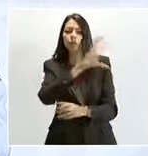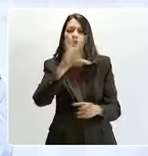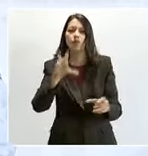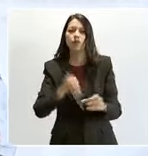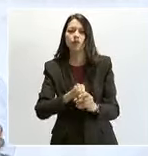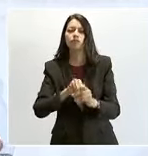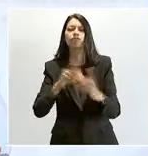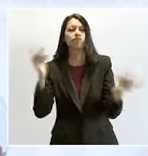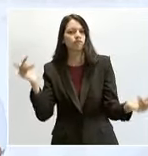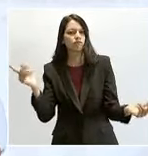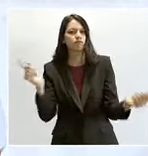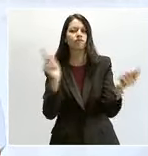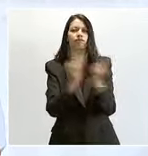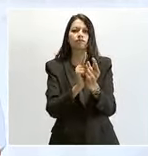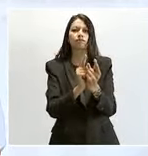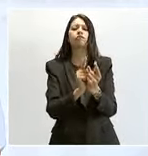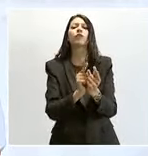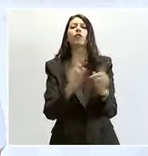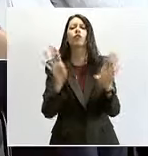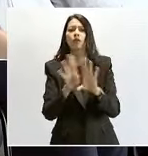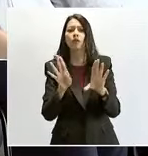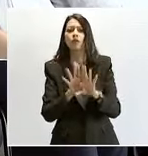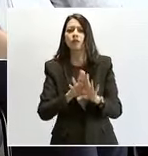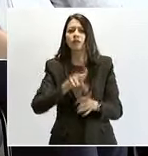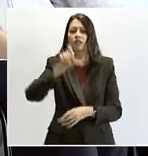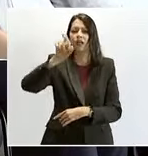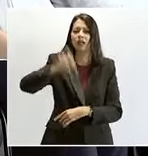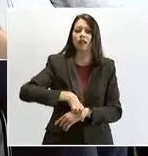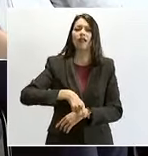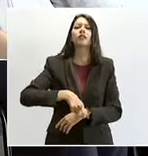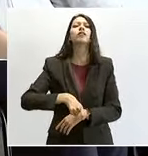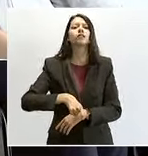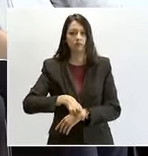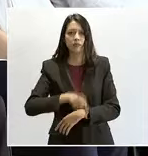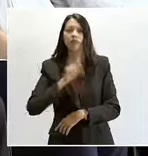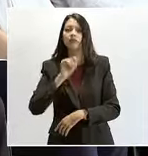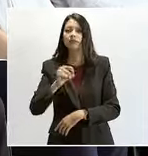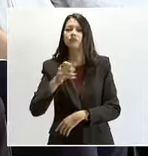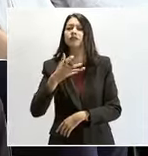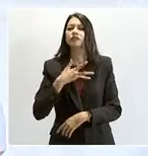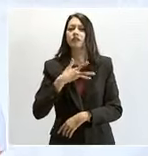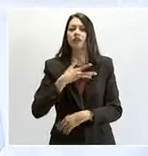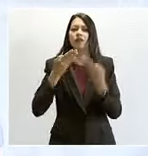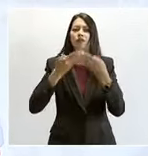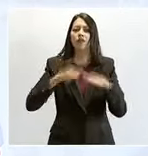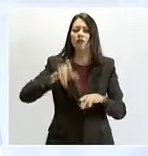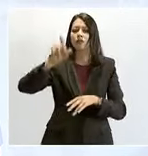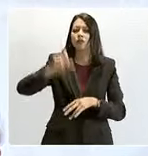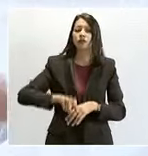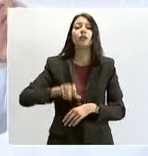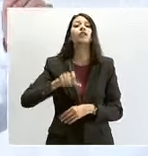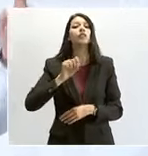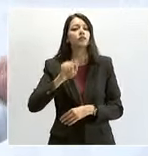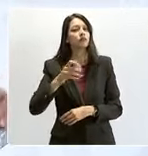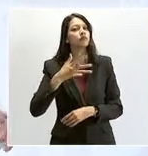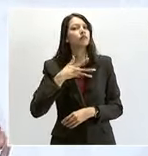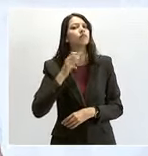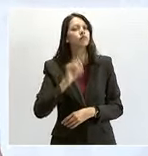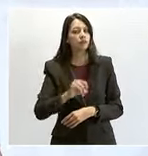manera directa por tarjeta y está llegando hoy el 80%